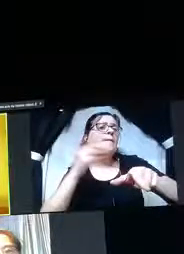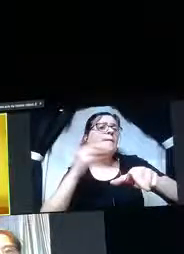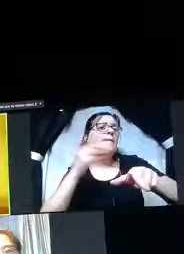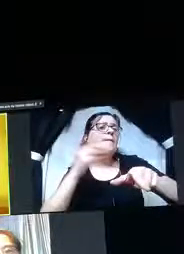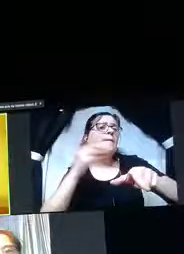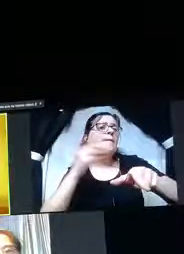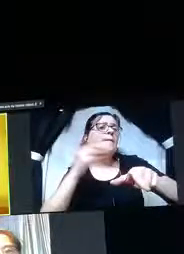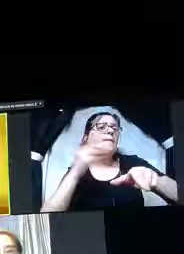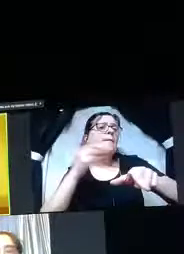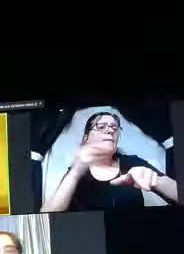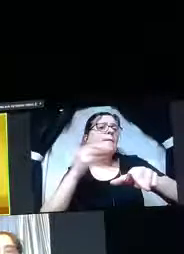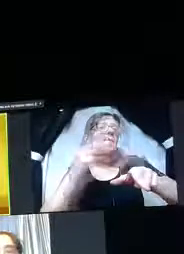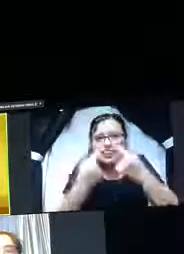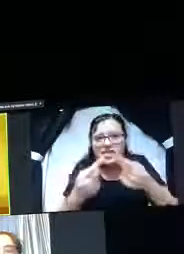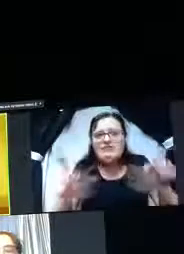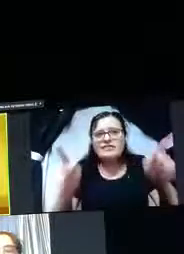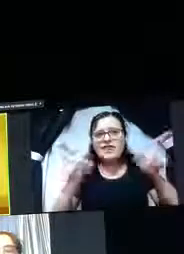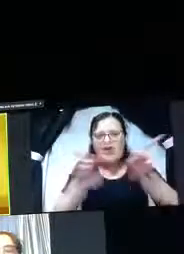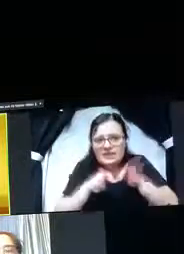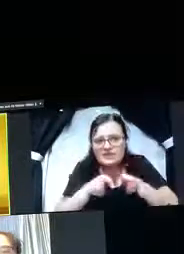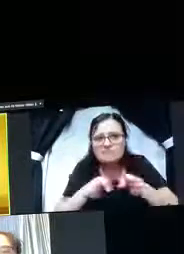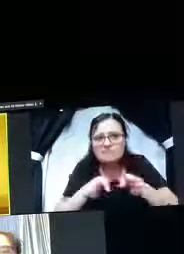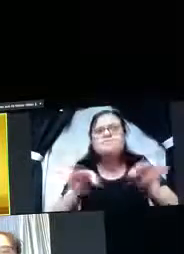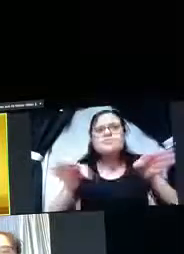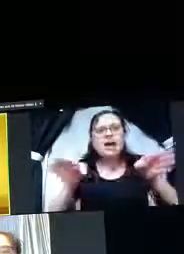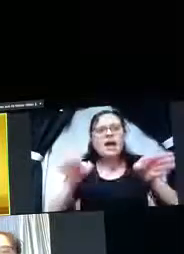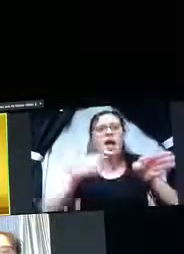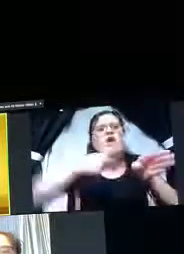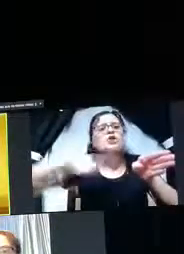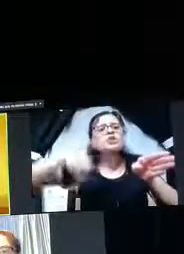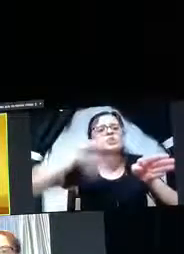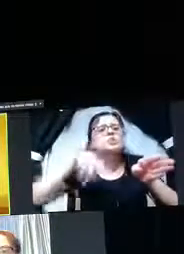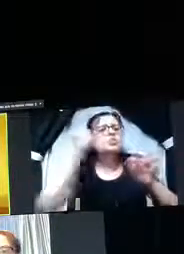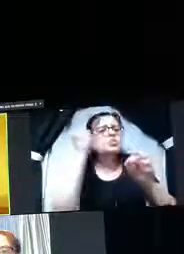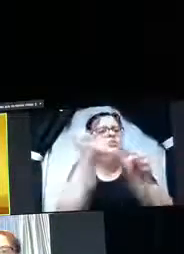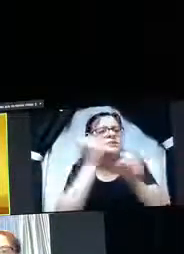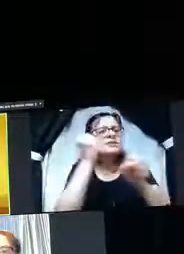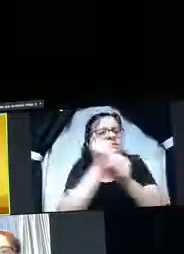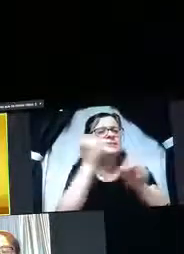¿Sí? Los hemos trabajado en Logogenia temprana,